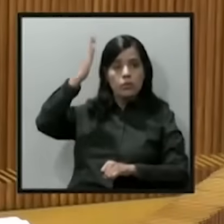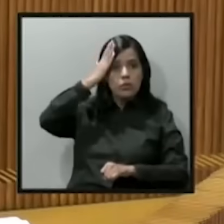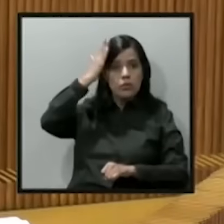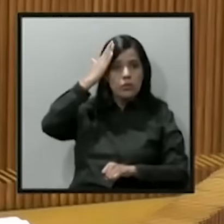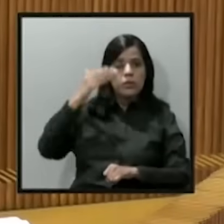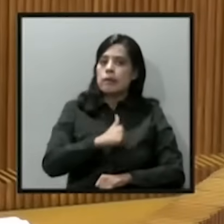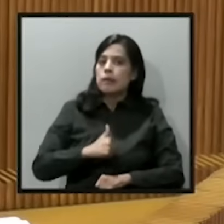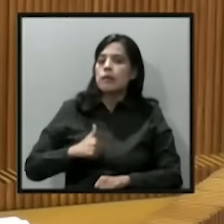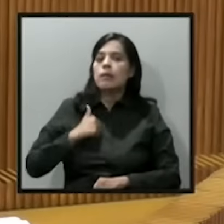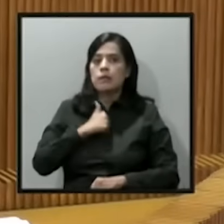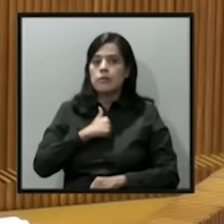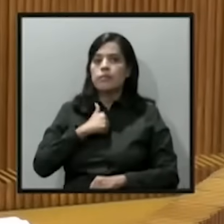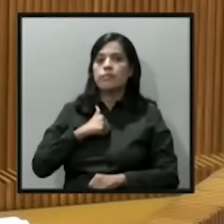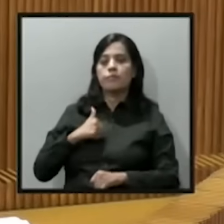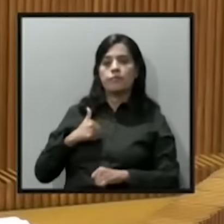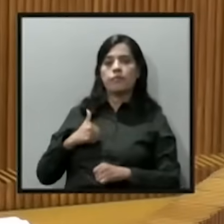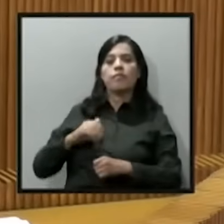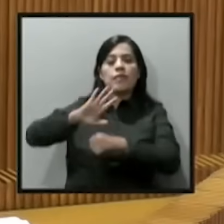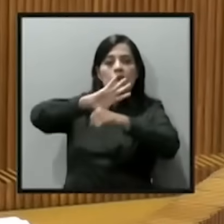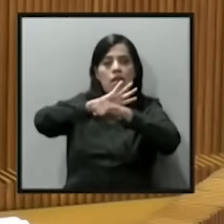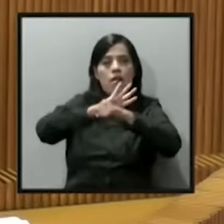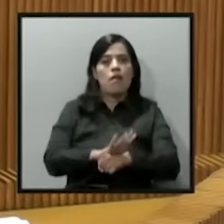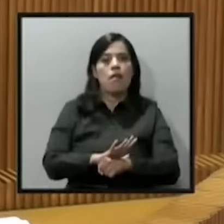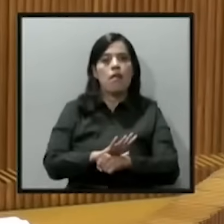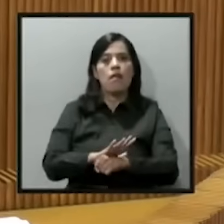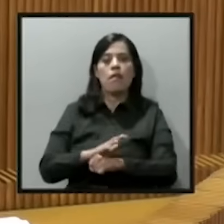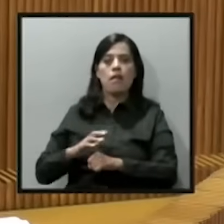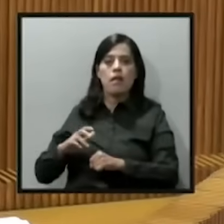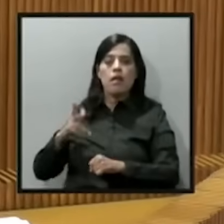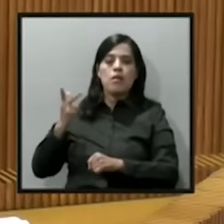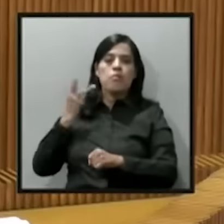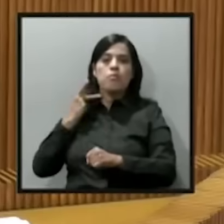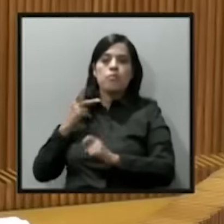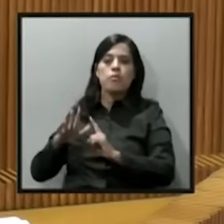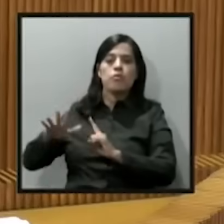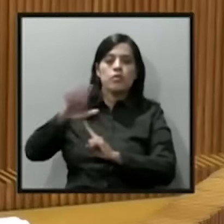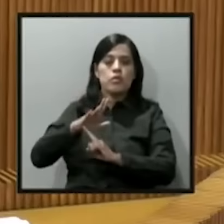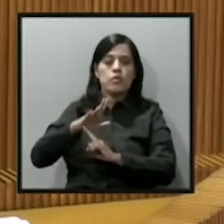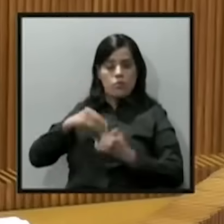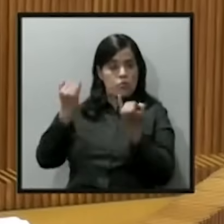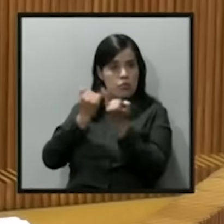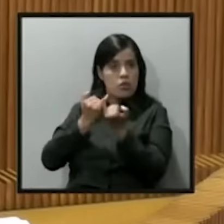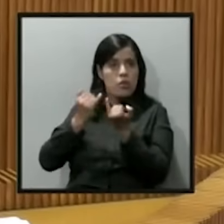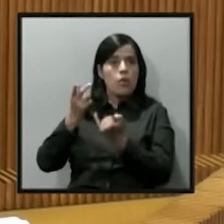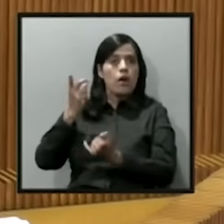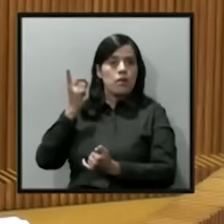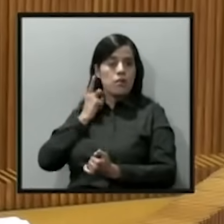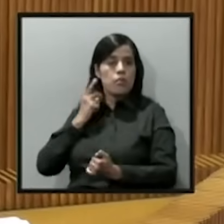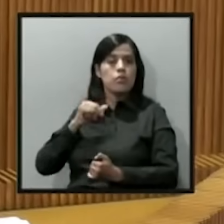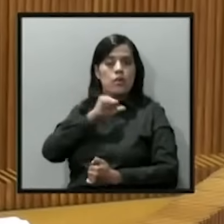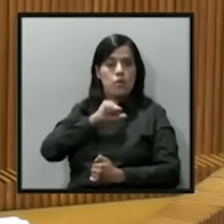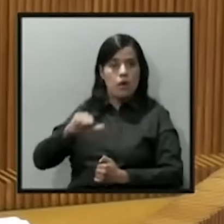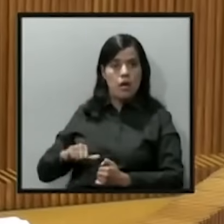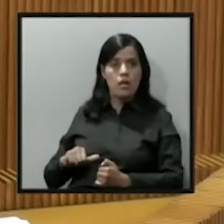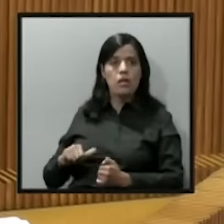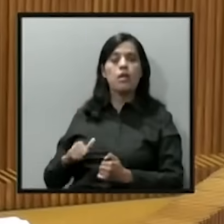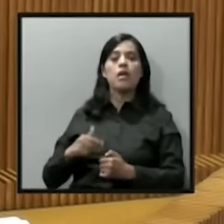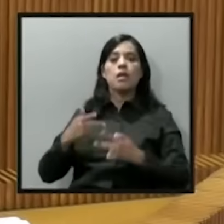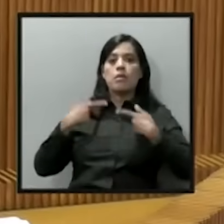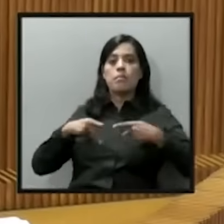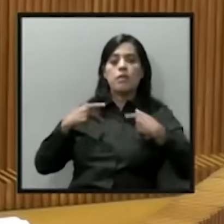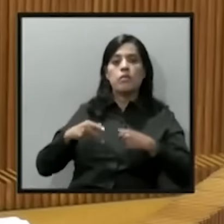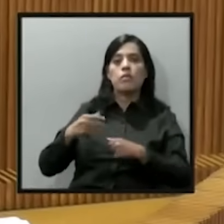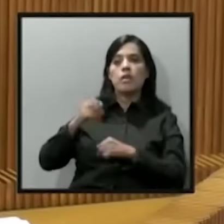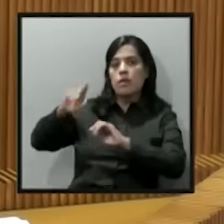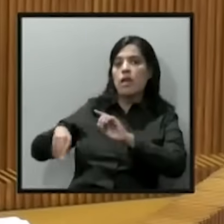lamentablemente extiende el clima de represión y persecución política que hemos sufrido diputados, alcaldes y opositores al gobierno